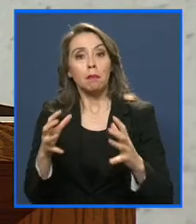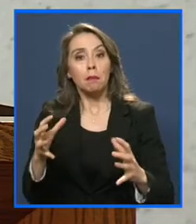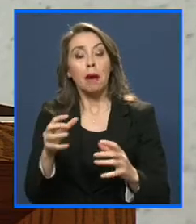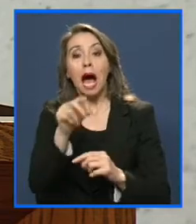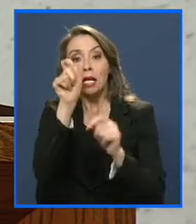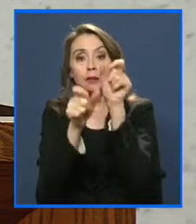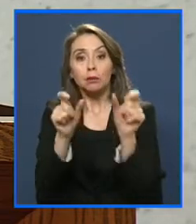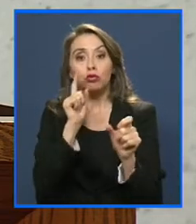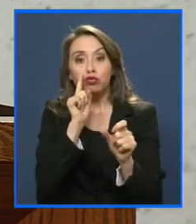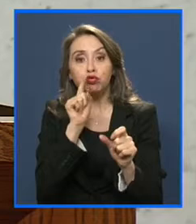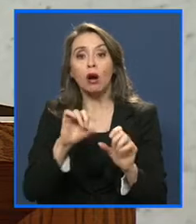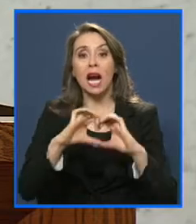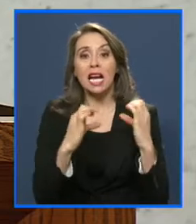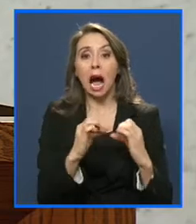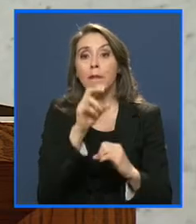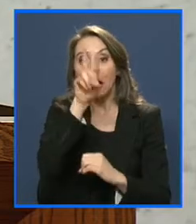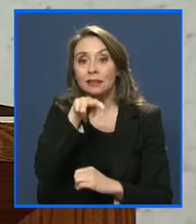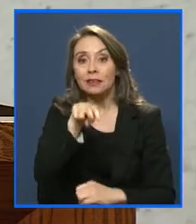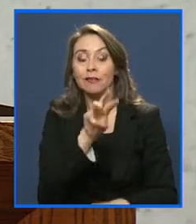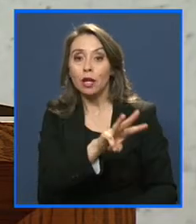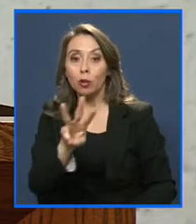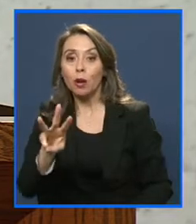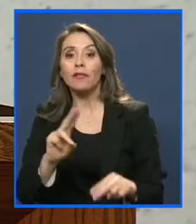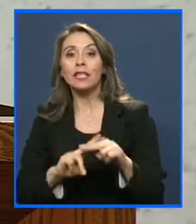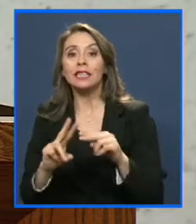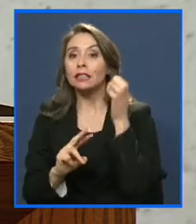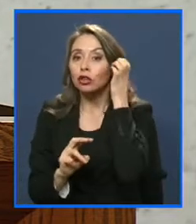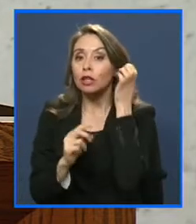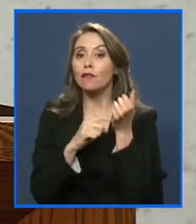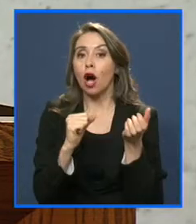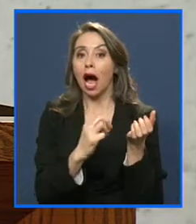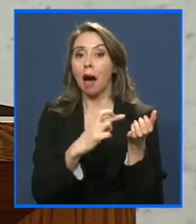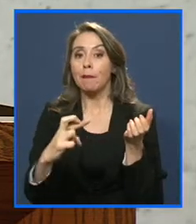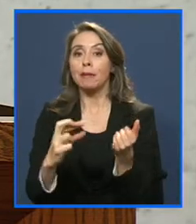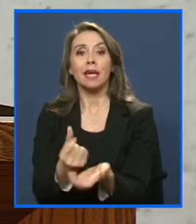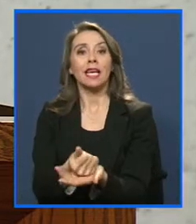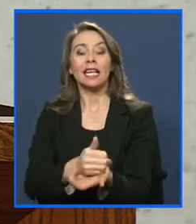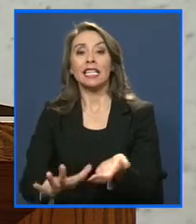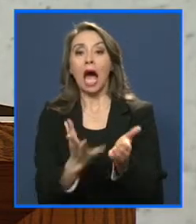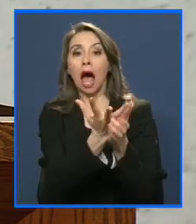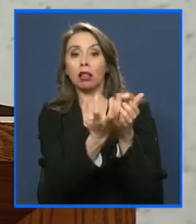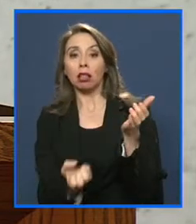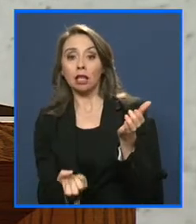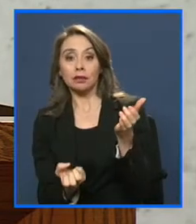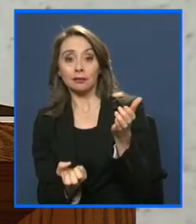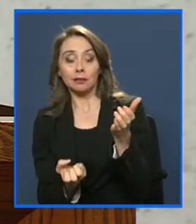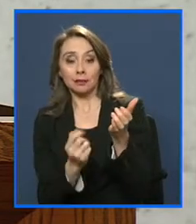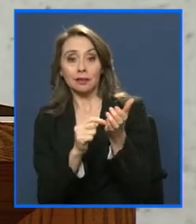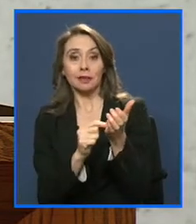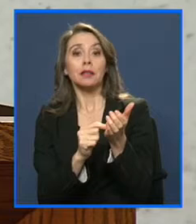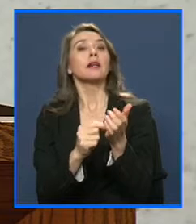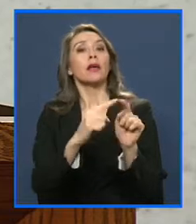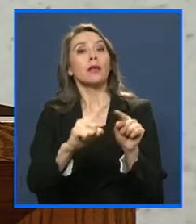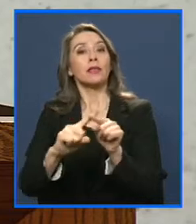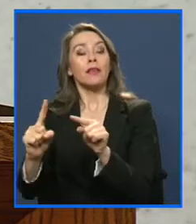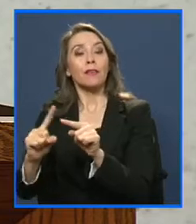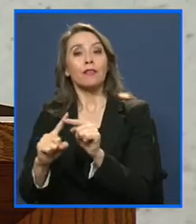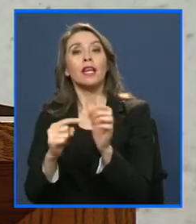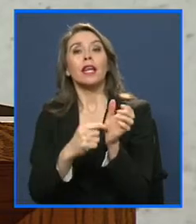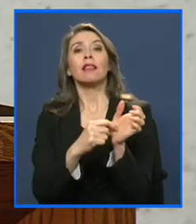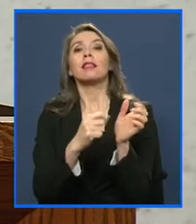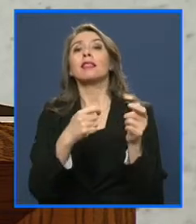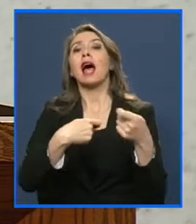de la cámara se ha desarrollado una aplicación móvil telefónica gratuita que puede ser descargada de las diferentes tiendas de aplicaciones